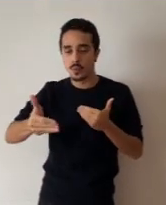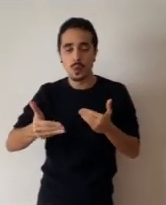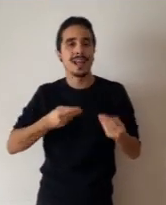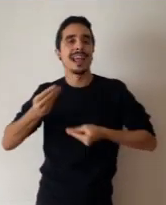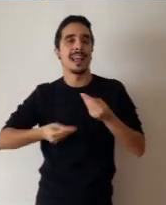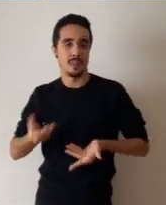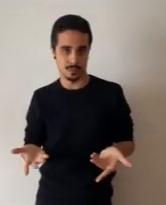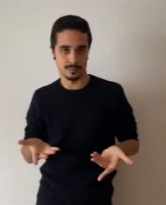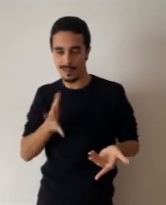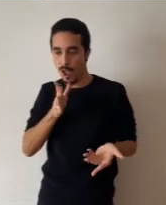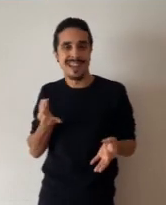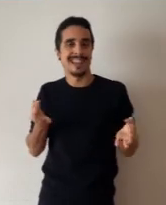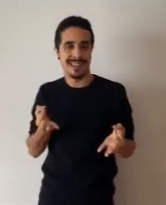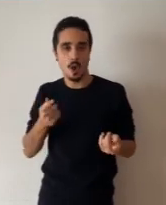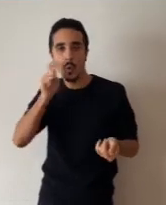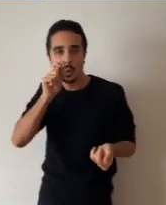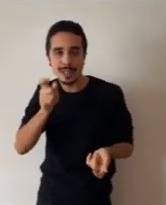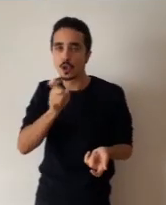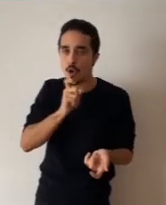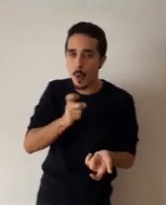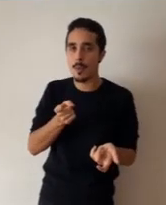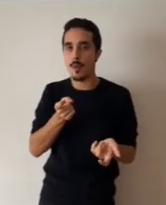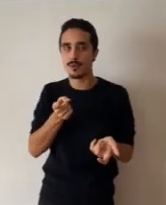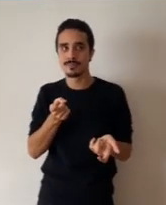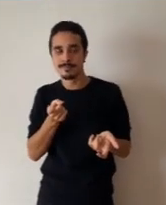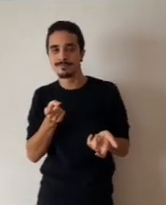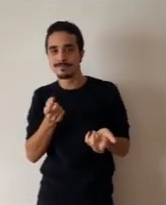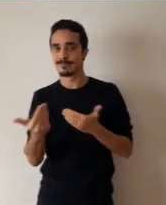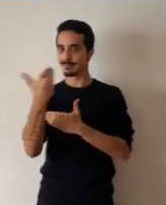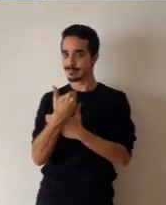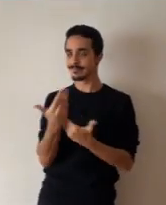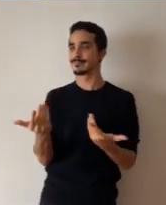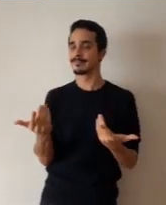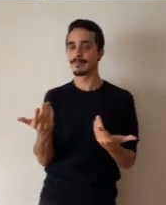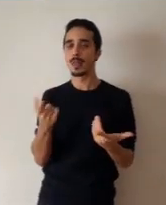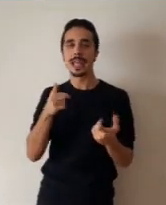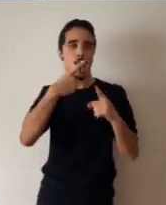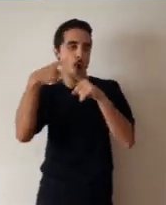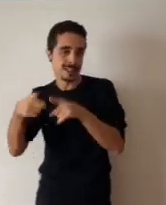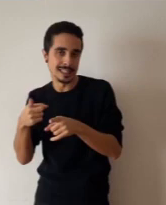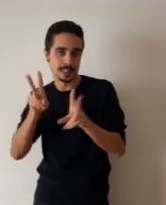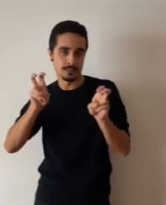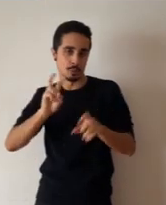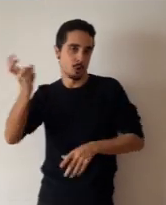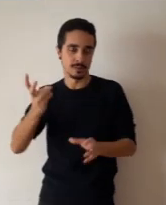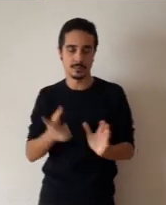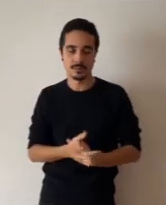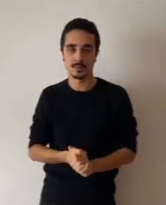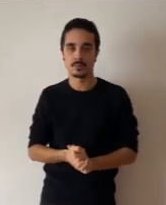qué vamos a hacer. ¿Qué vamos a hacer ahora con las consultas y de qué manera nos vamos a plantear otras cosas que